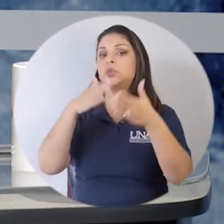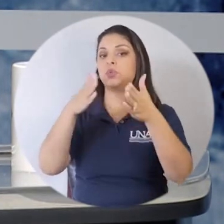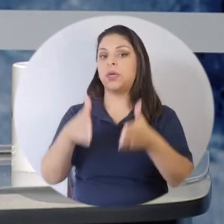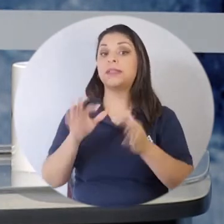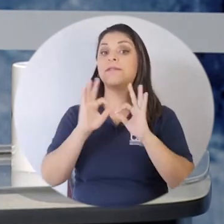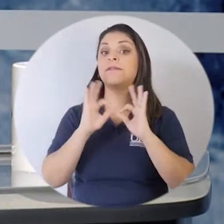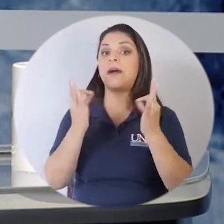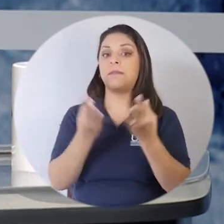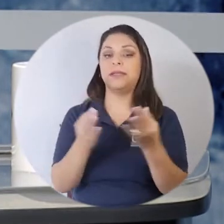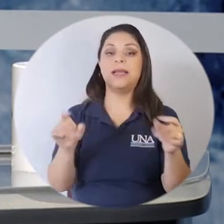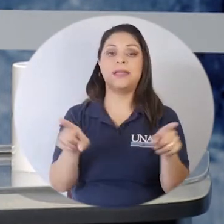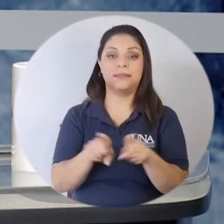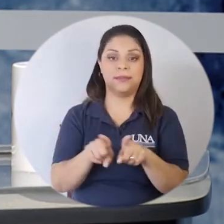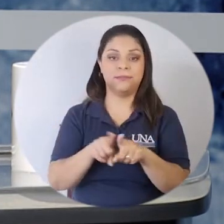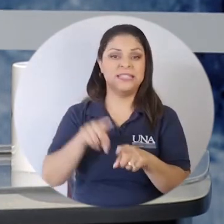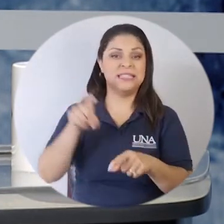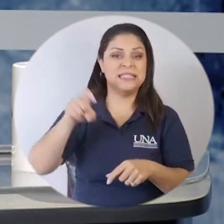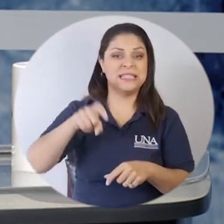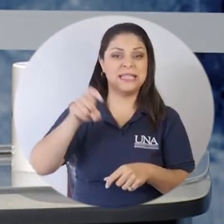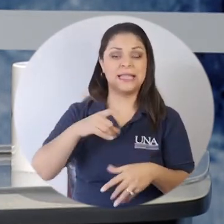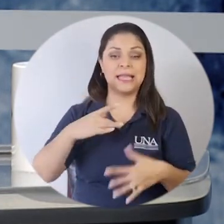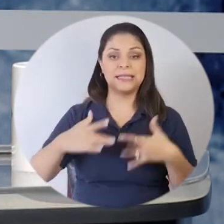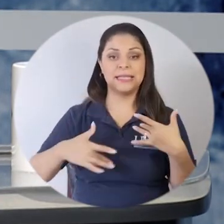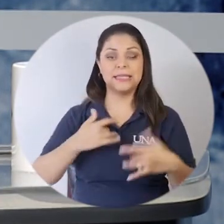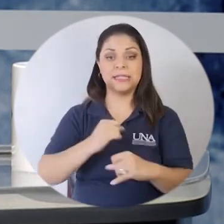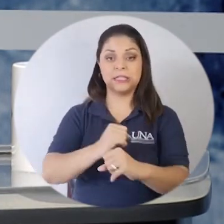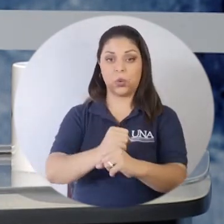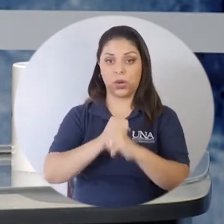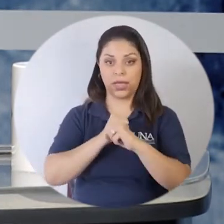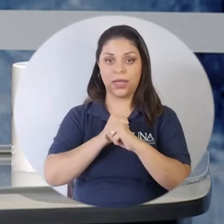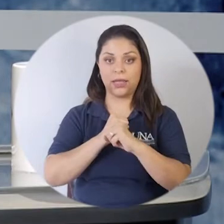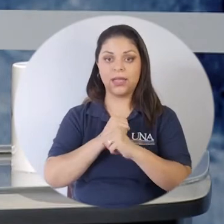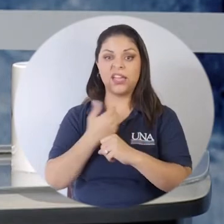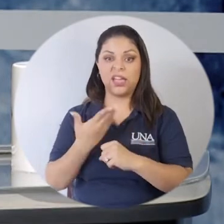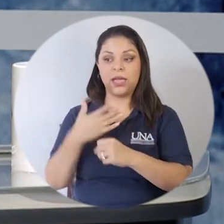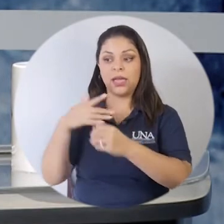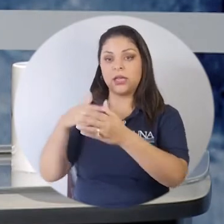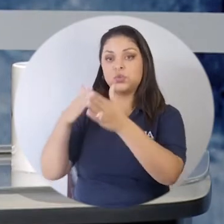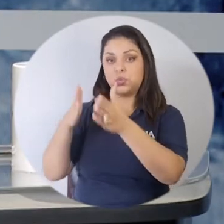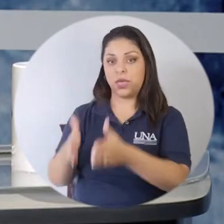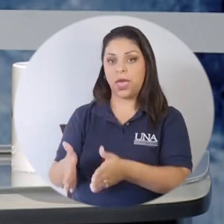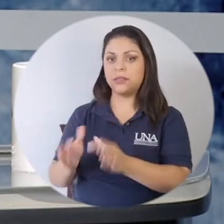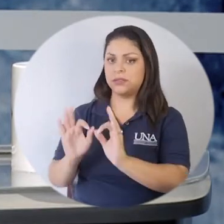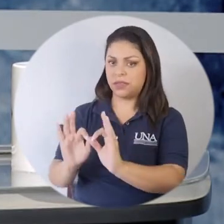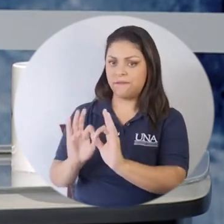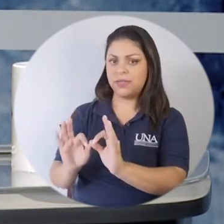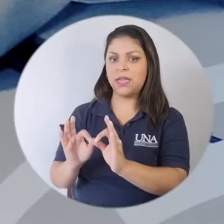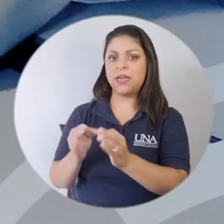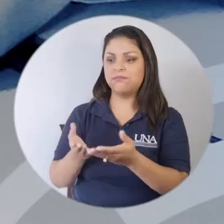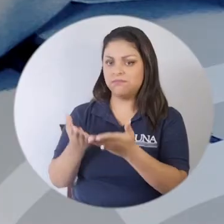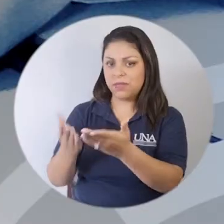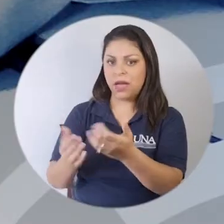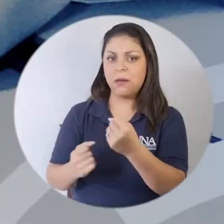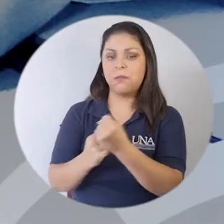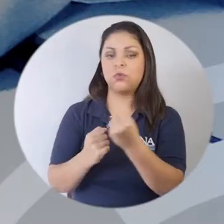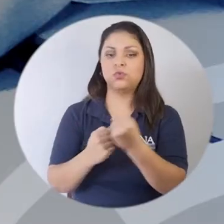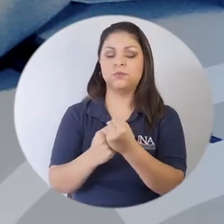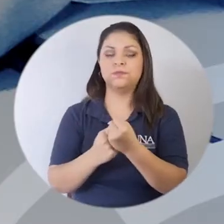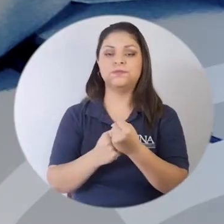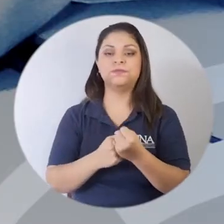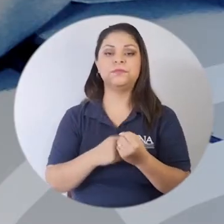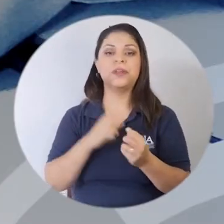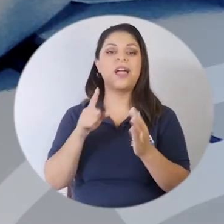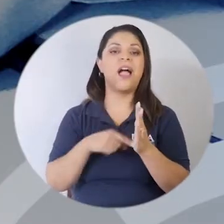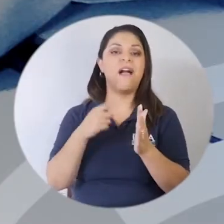familia también va a requerir, ¿verdad?, sentir esa seguridad de que el estudiante está bien, de que va a recibir los apoyos.